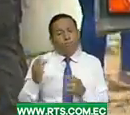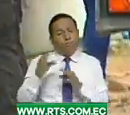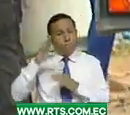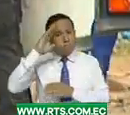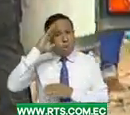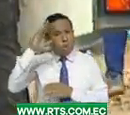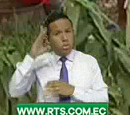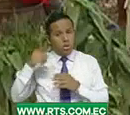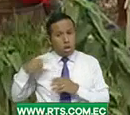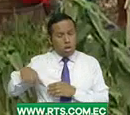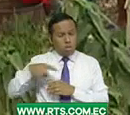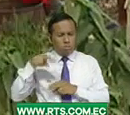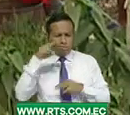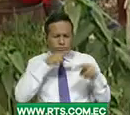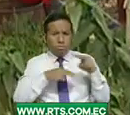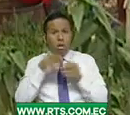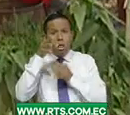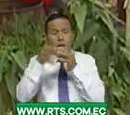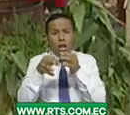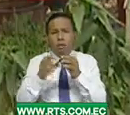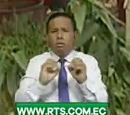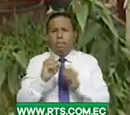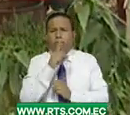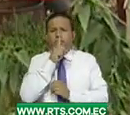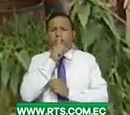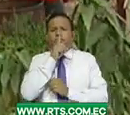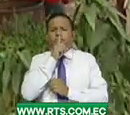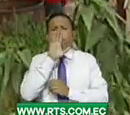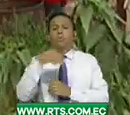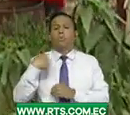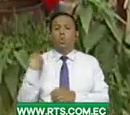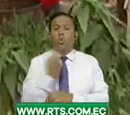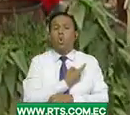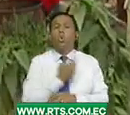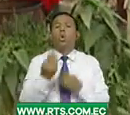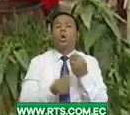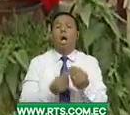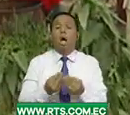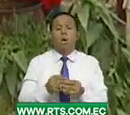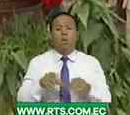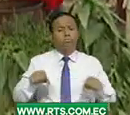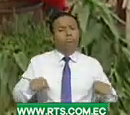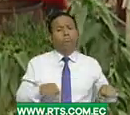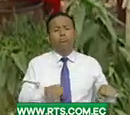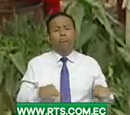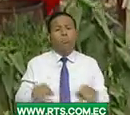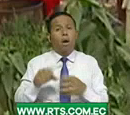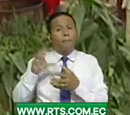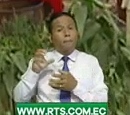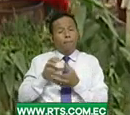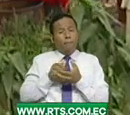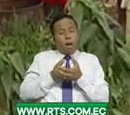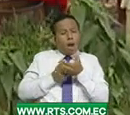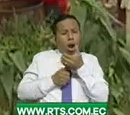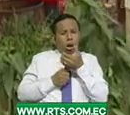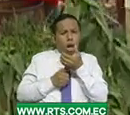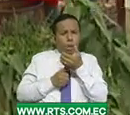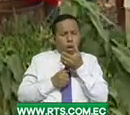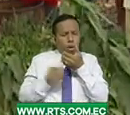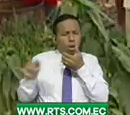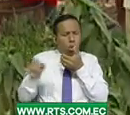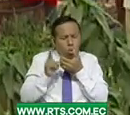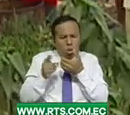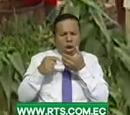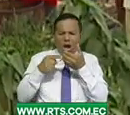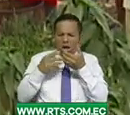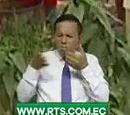detalles. Porque somos motolineales, nosotros tenemos radio que nos comunicamos en las bases. Ahí nos enteramos nosotros que el chico ya lo había muerto y hoy día ya. Claro, que esto de aquí,